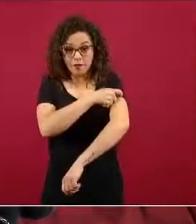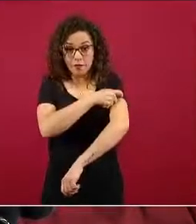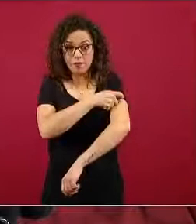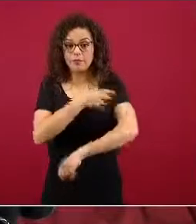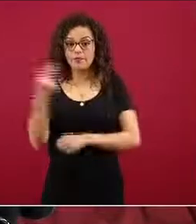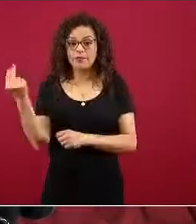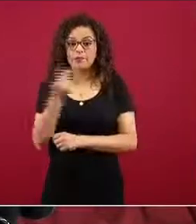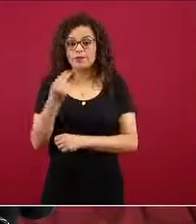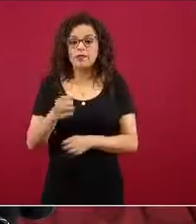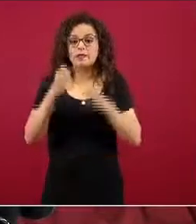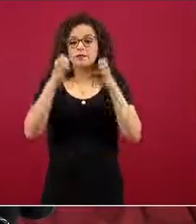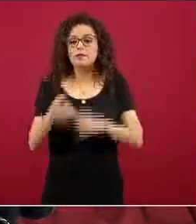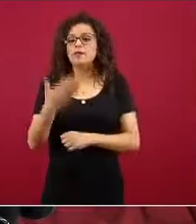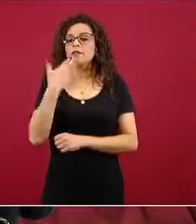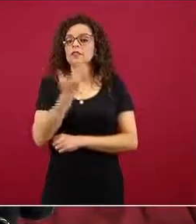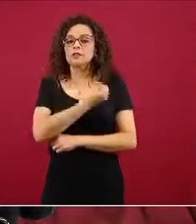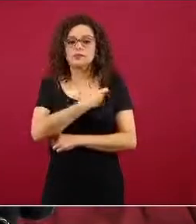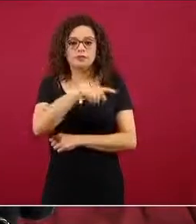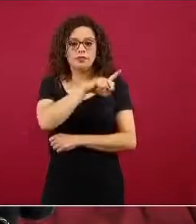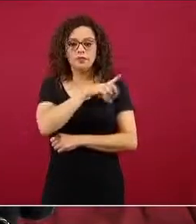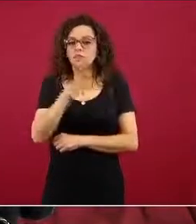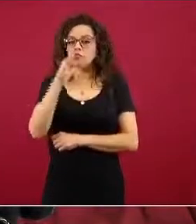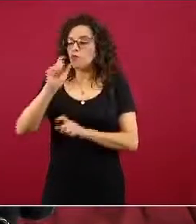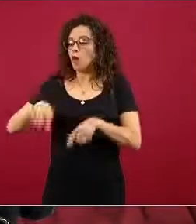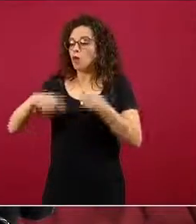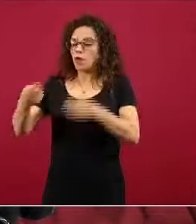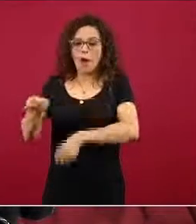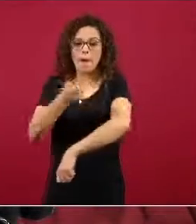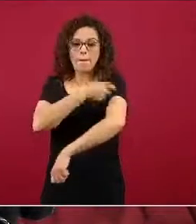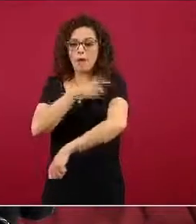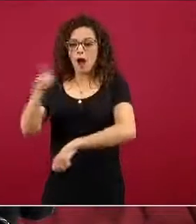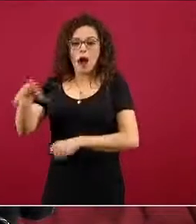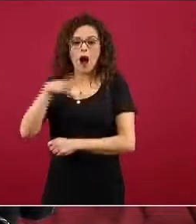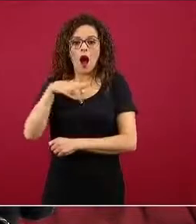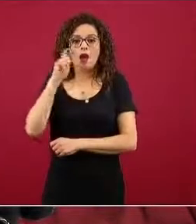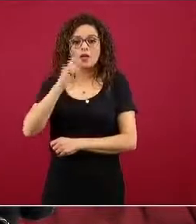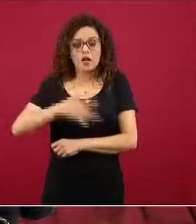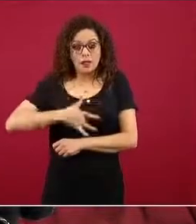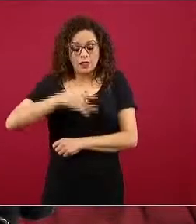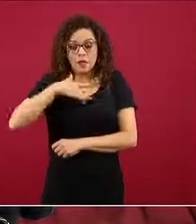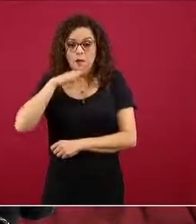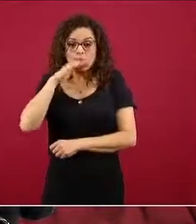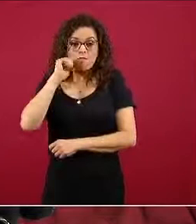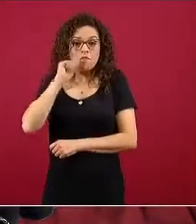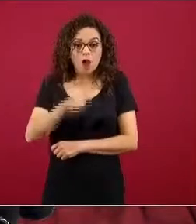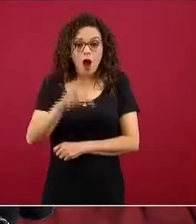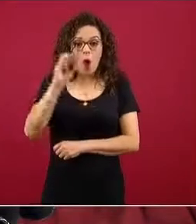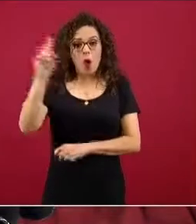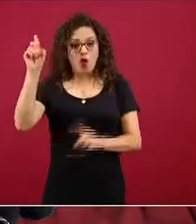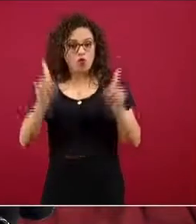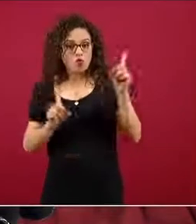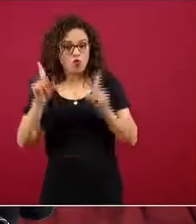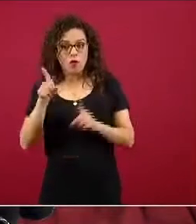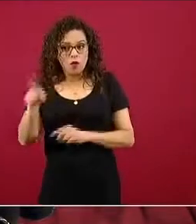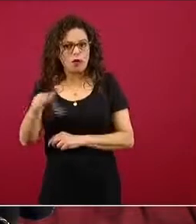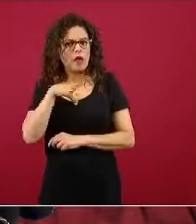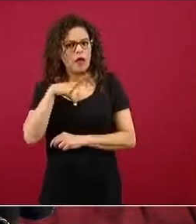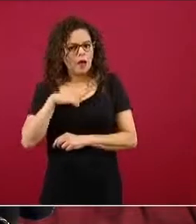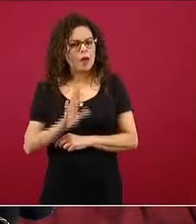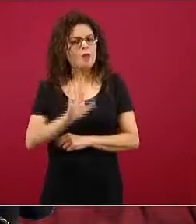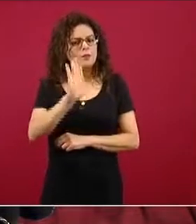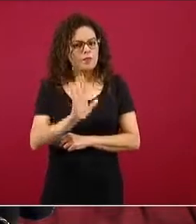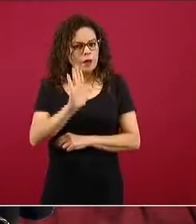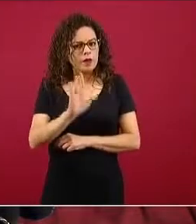buenas condiciones de salud. No se puede vacunar a una persona que tuviera síntomas o una persona en la que se sospechara que existe